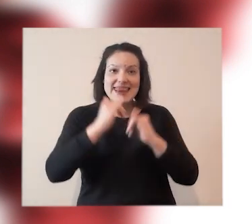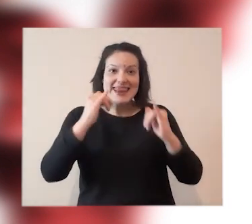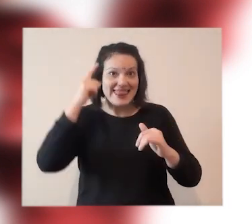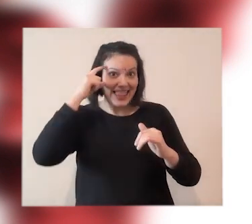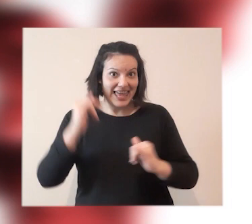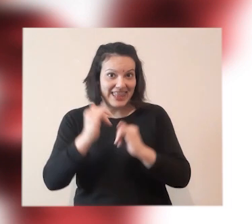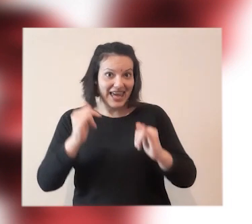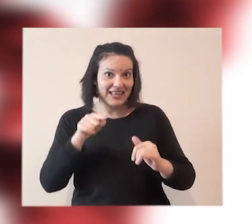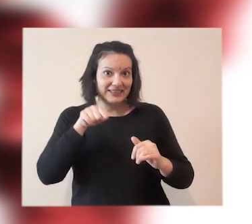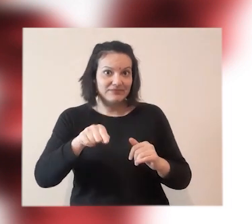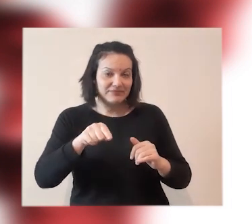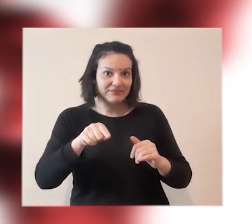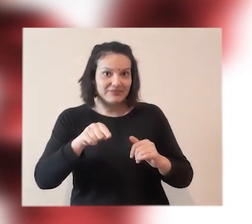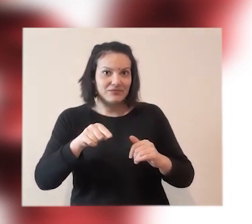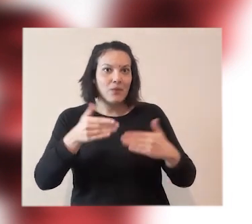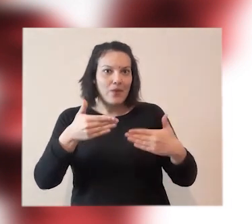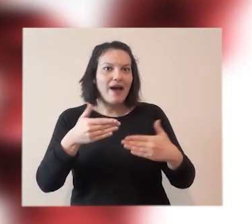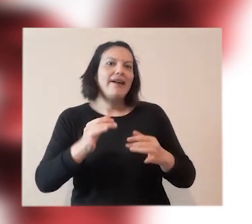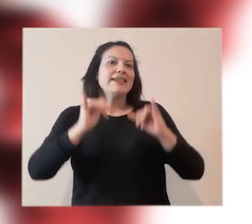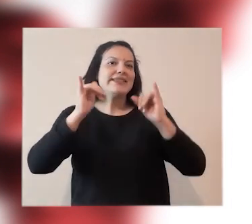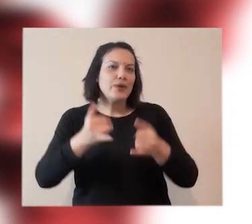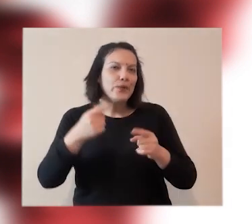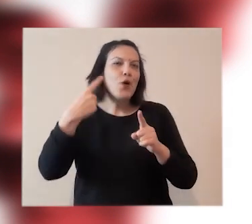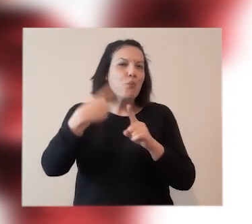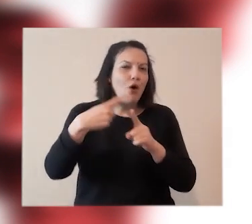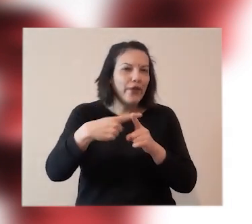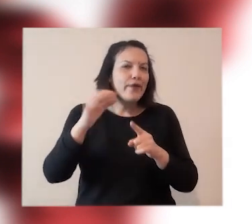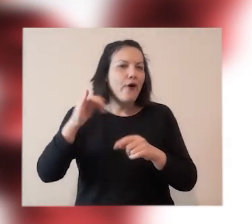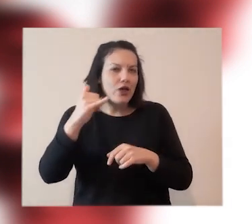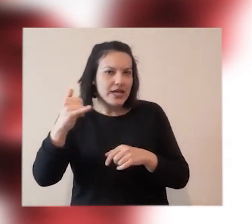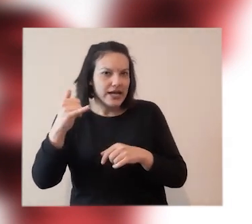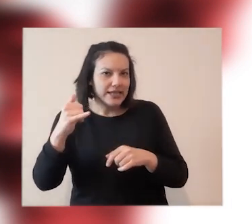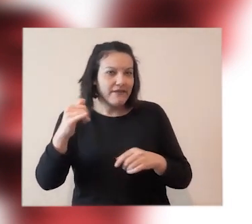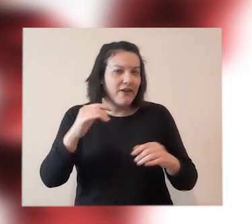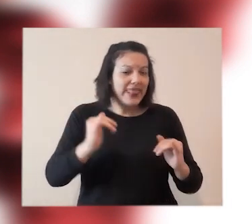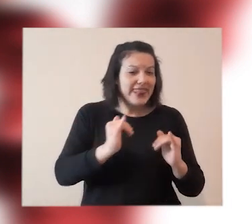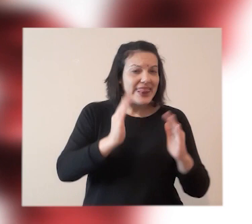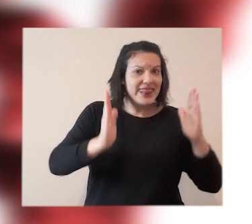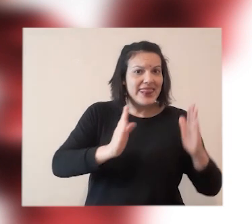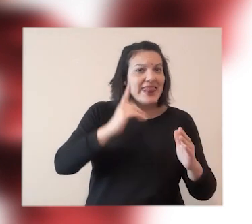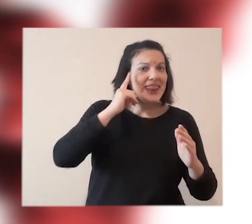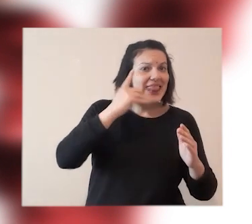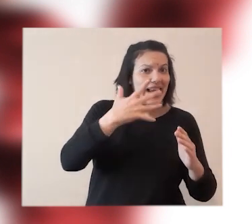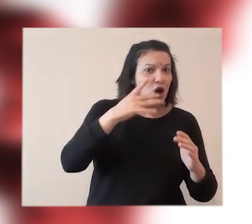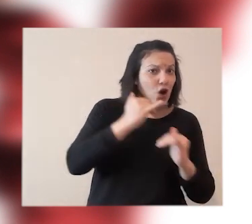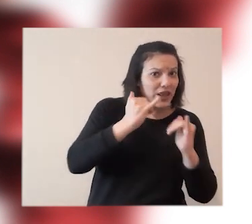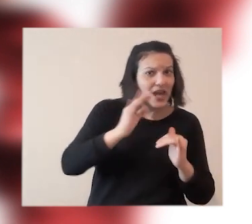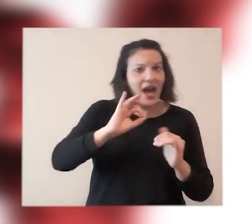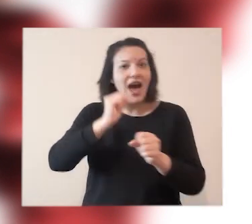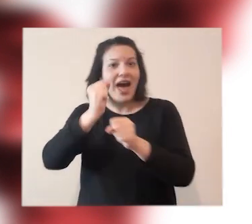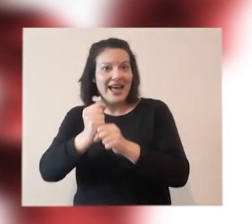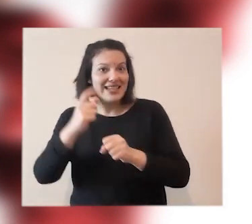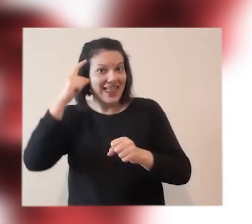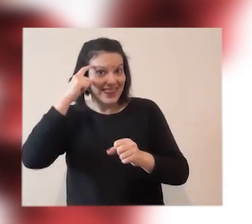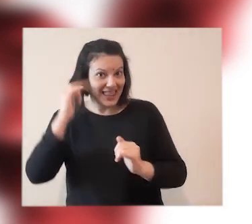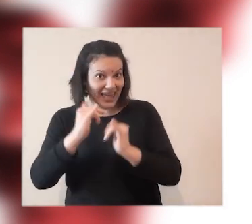tener seguridad, digamos, sobre la positividad del test. O sea que desde el día 5 hasta el día 10, o sea, 5 días después del inicio de los síntomas,